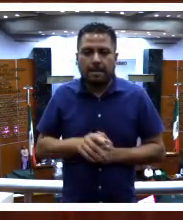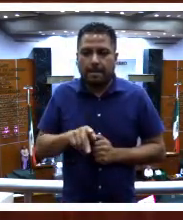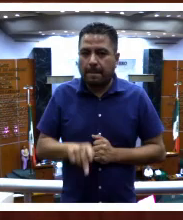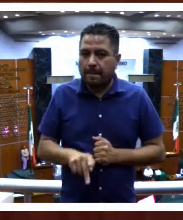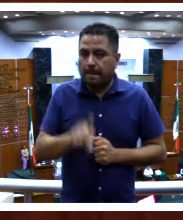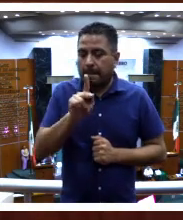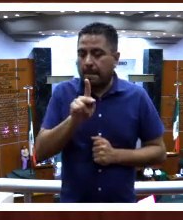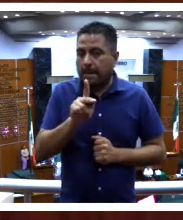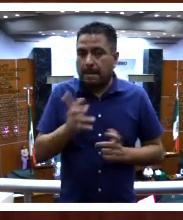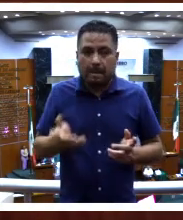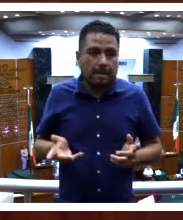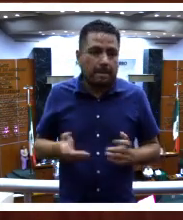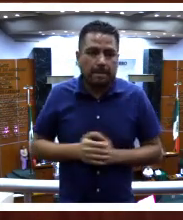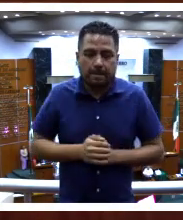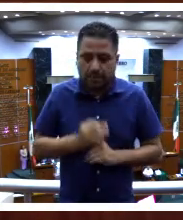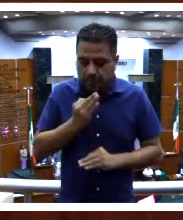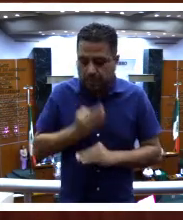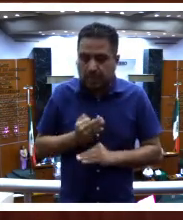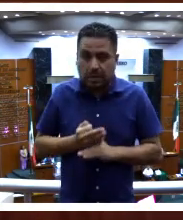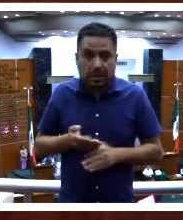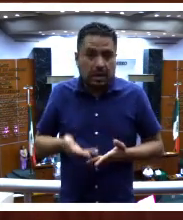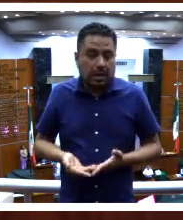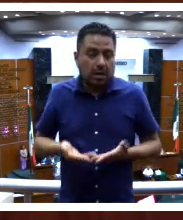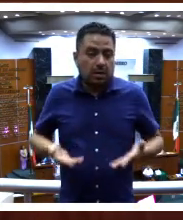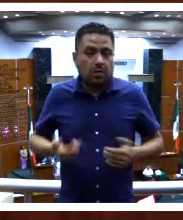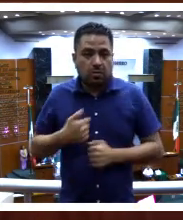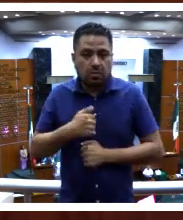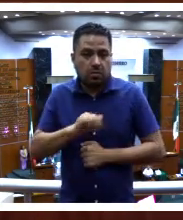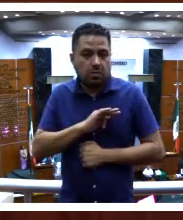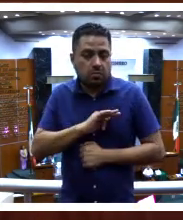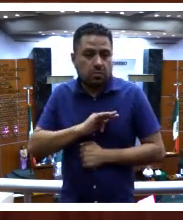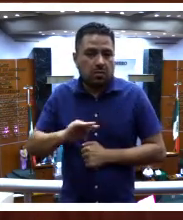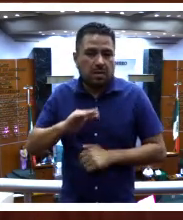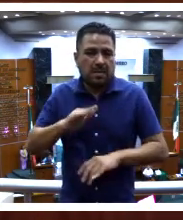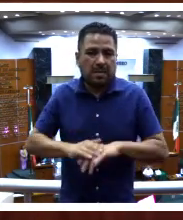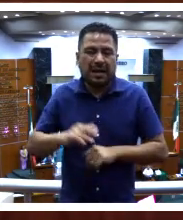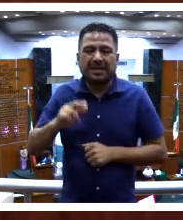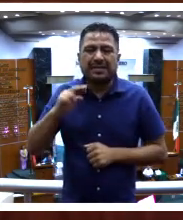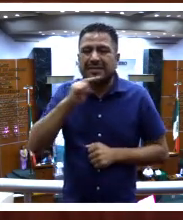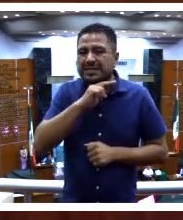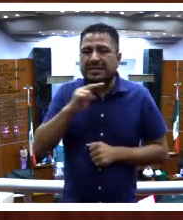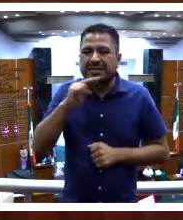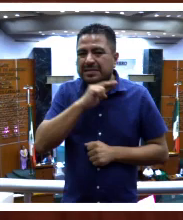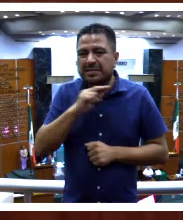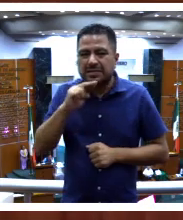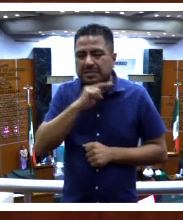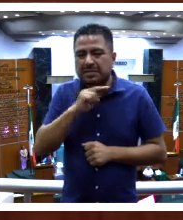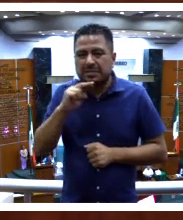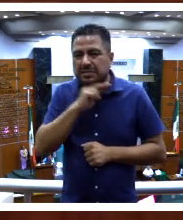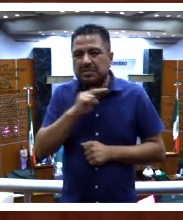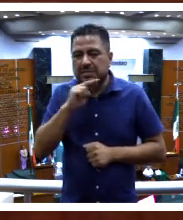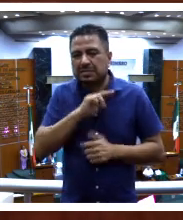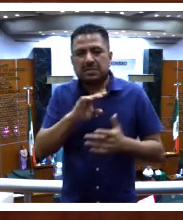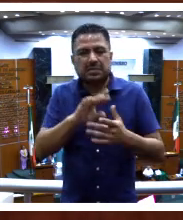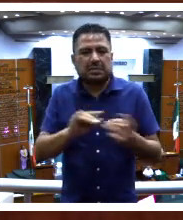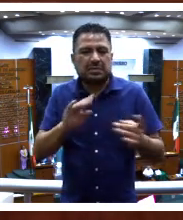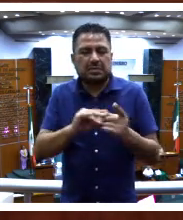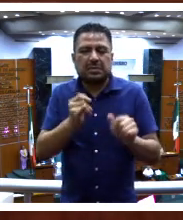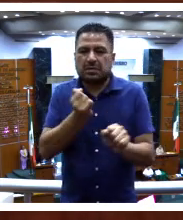Pero resulta que ahorita puedo darle de manera rápida unos